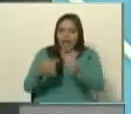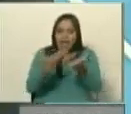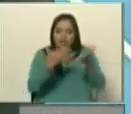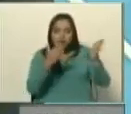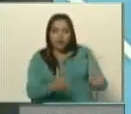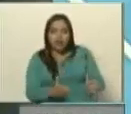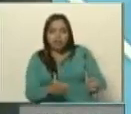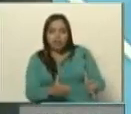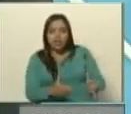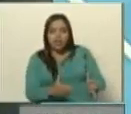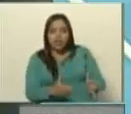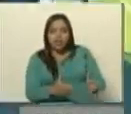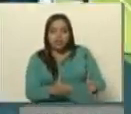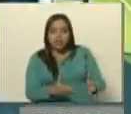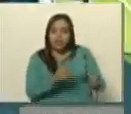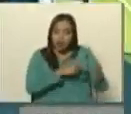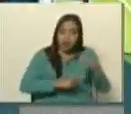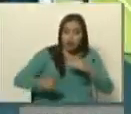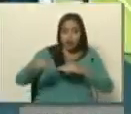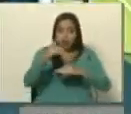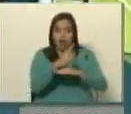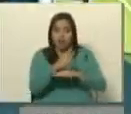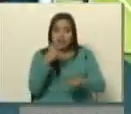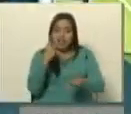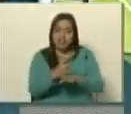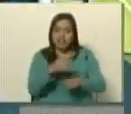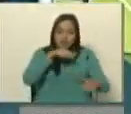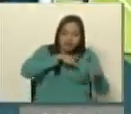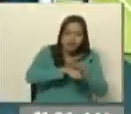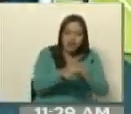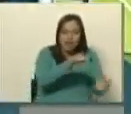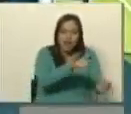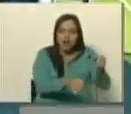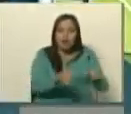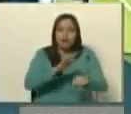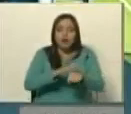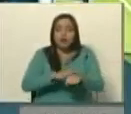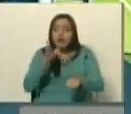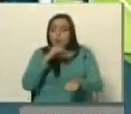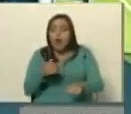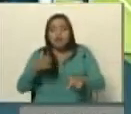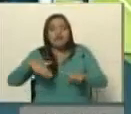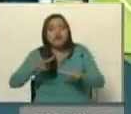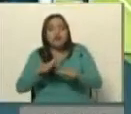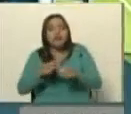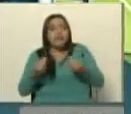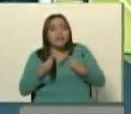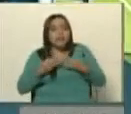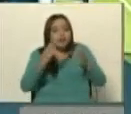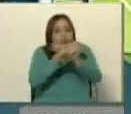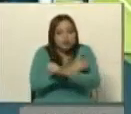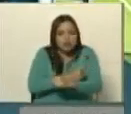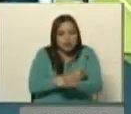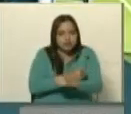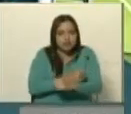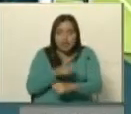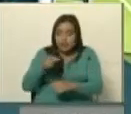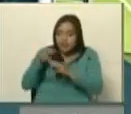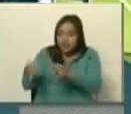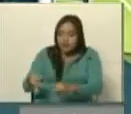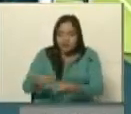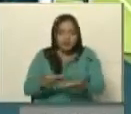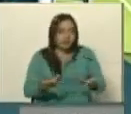con doctorados que tienen que dormir en sus carros porque no tienen dónde parar en la noche. Qué realidad, ¿no? Qué sistema,